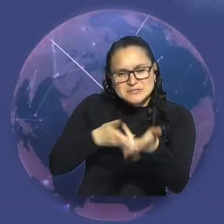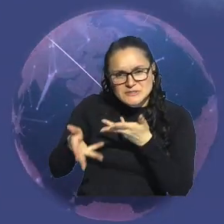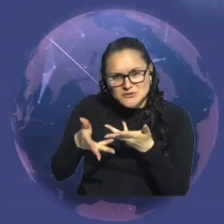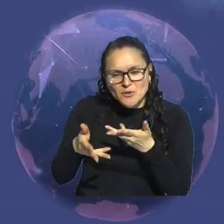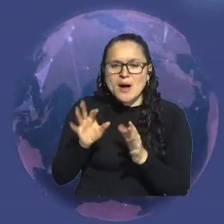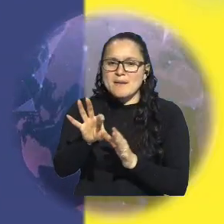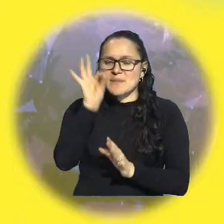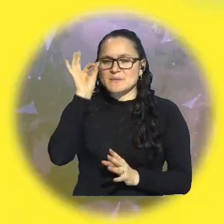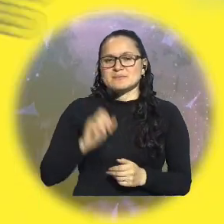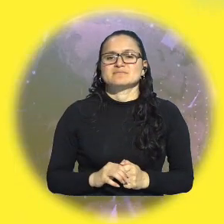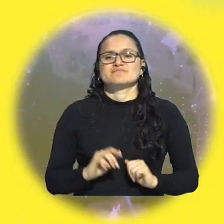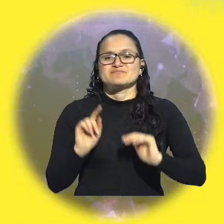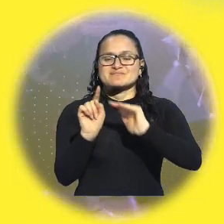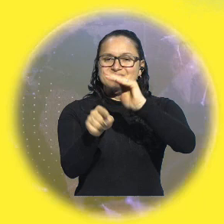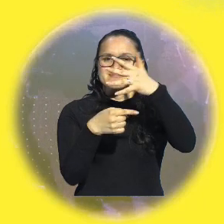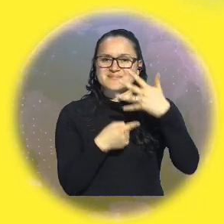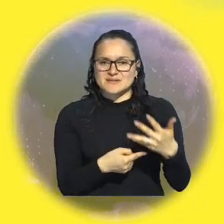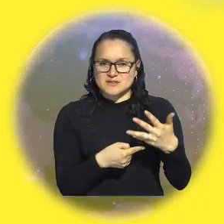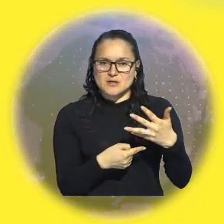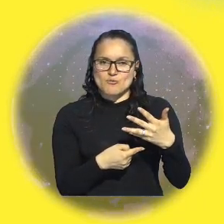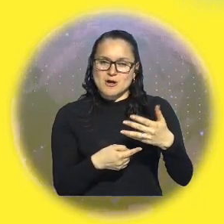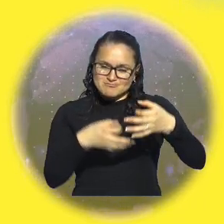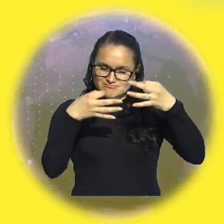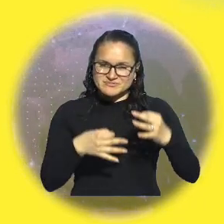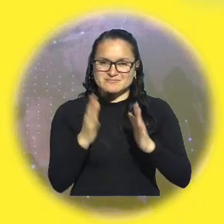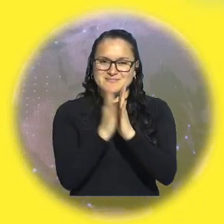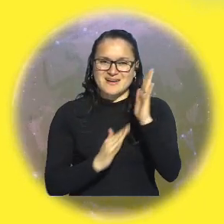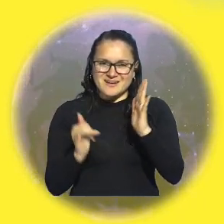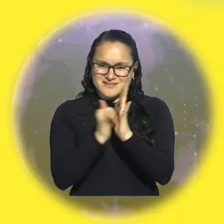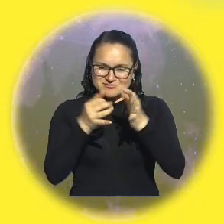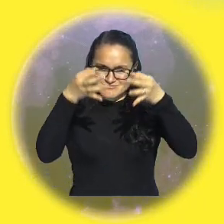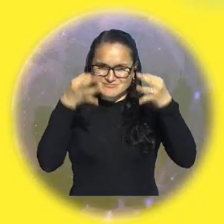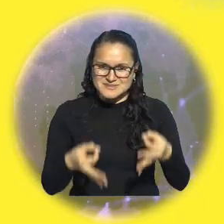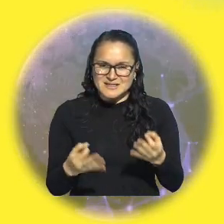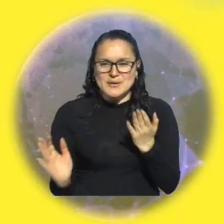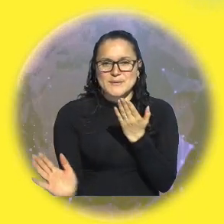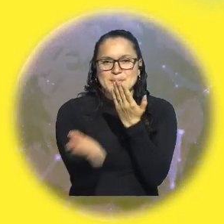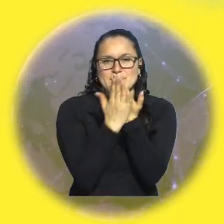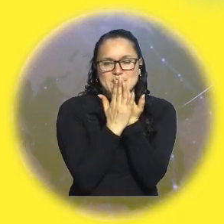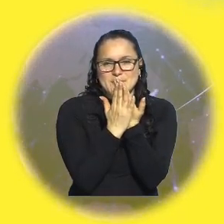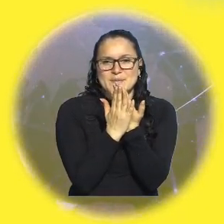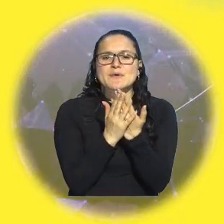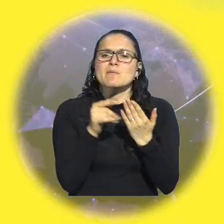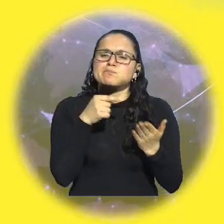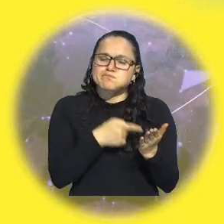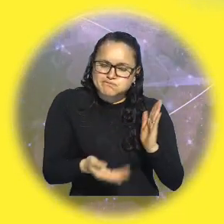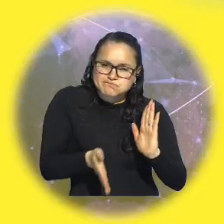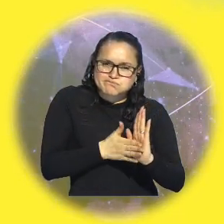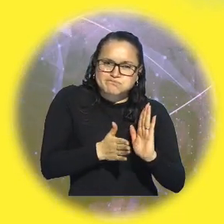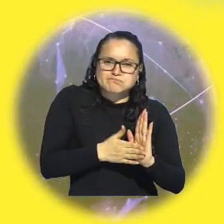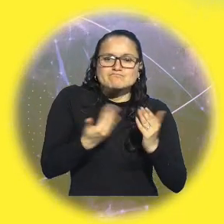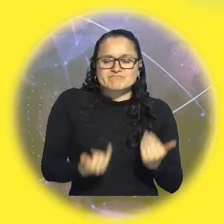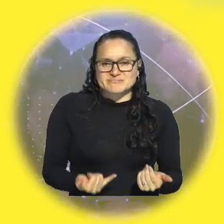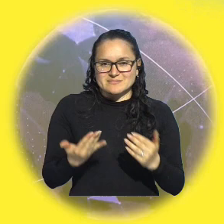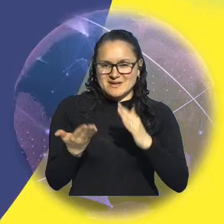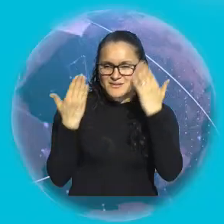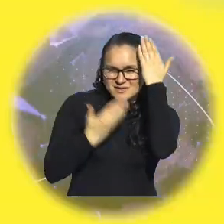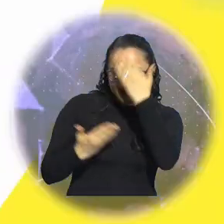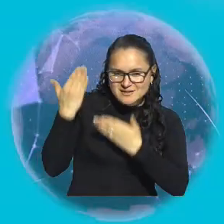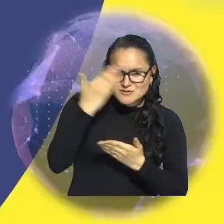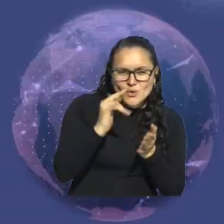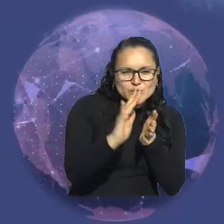emitir el acto administrativo junto con el documento soporte el cual contiene análisis de los comentarios